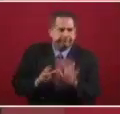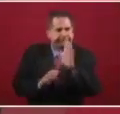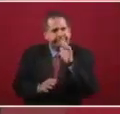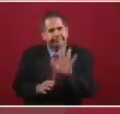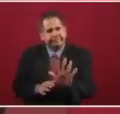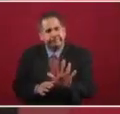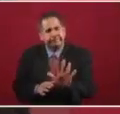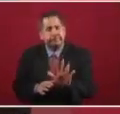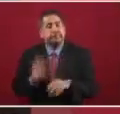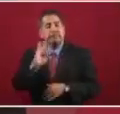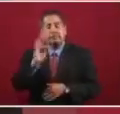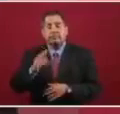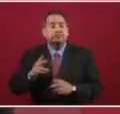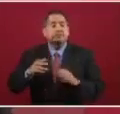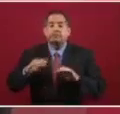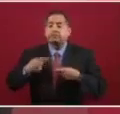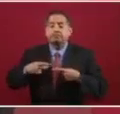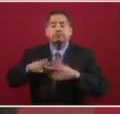Si se le pregunta a la gente